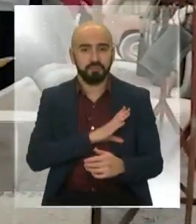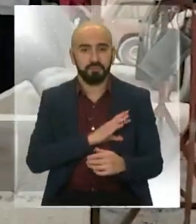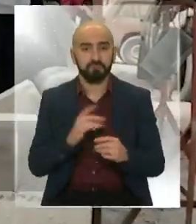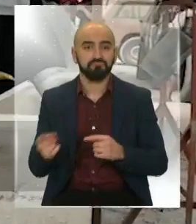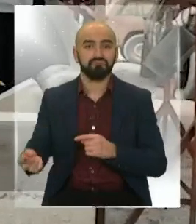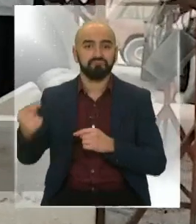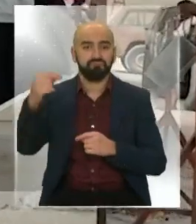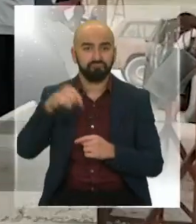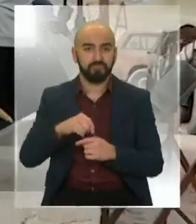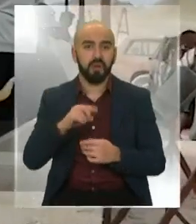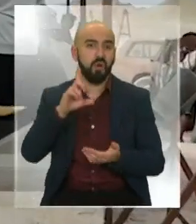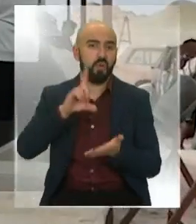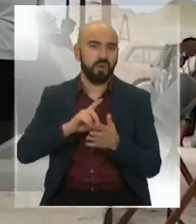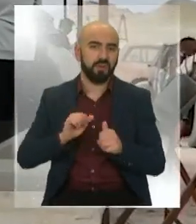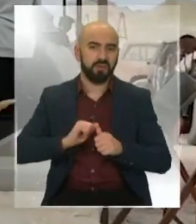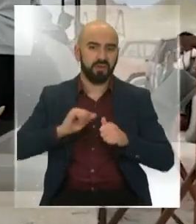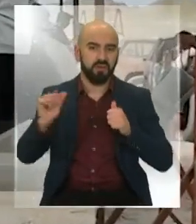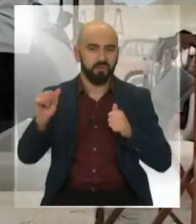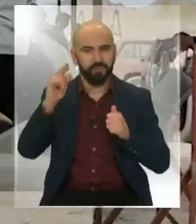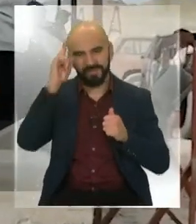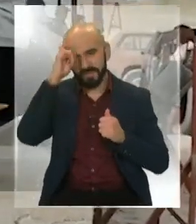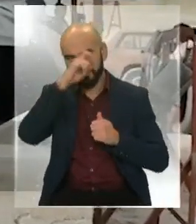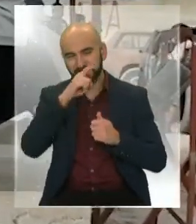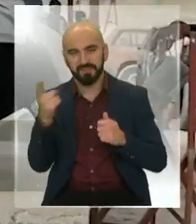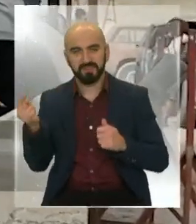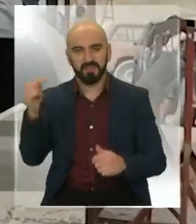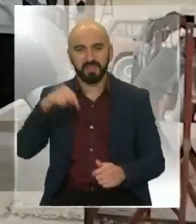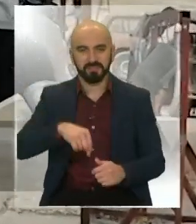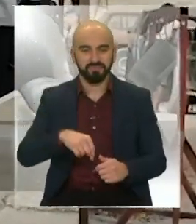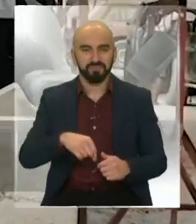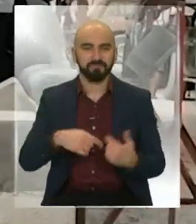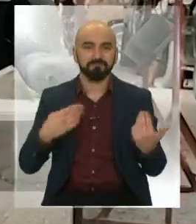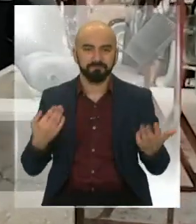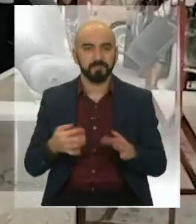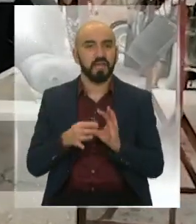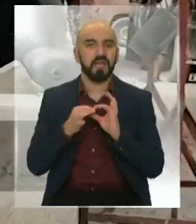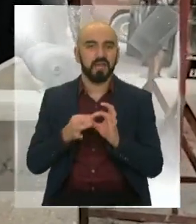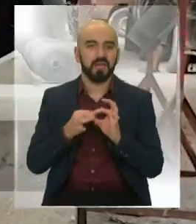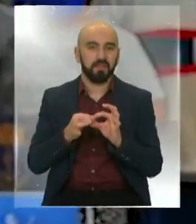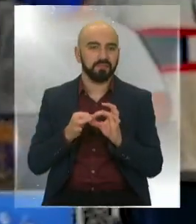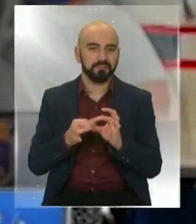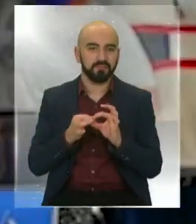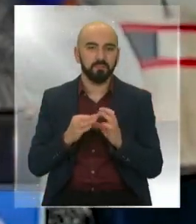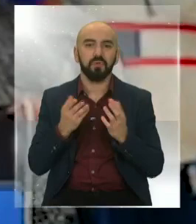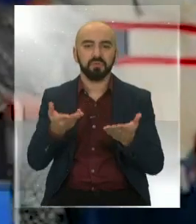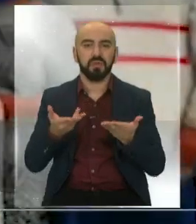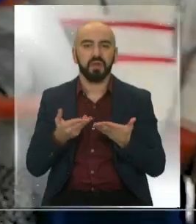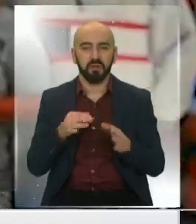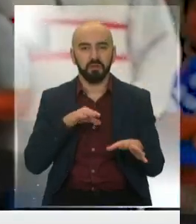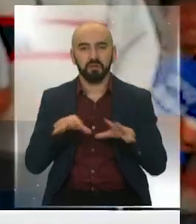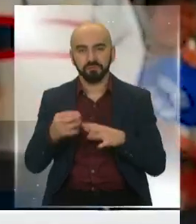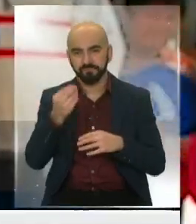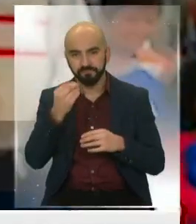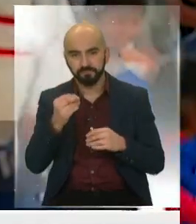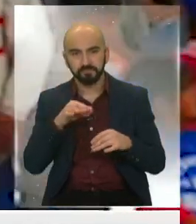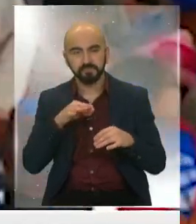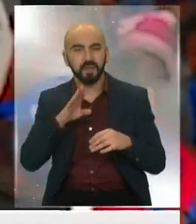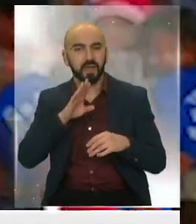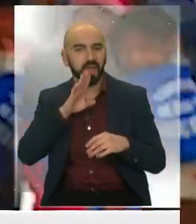tan lejanos y difícil acceso. Y dar las gracias por traernos víveres, útiles de